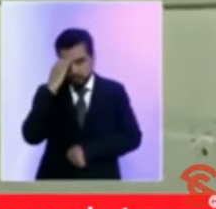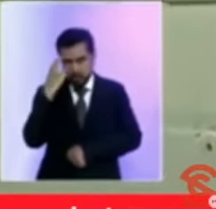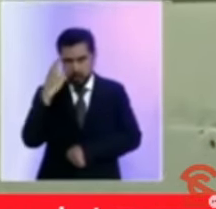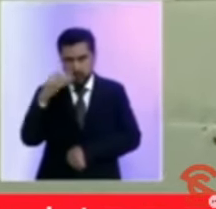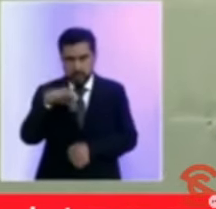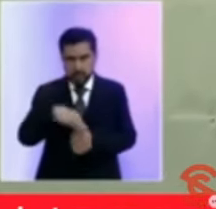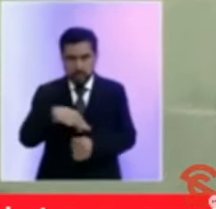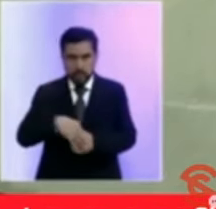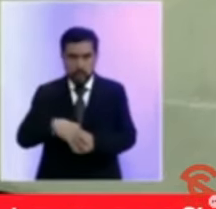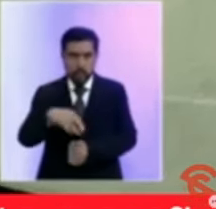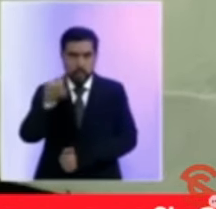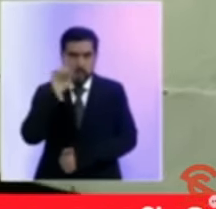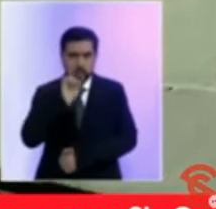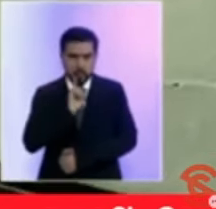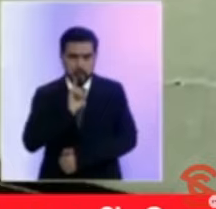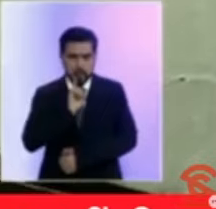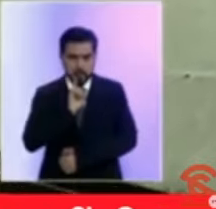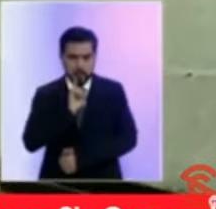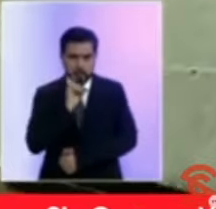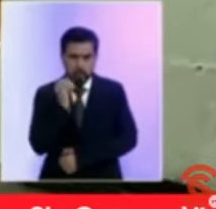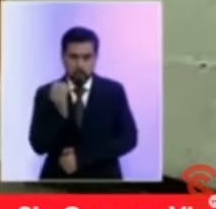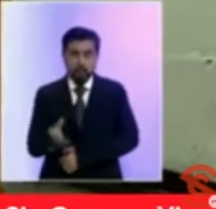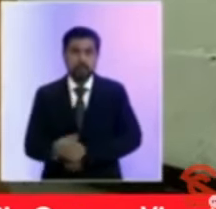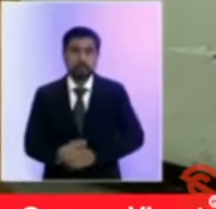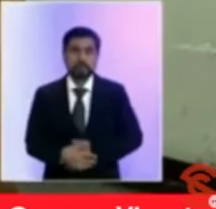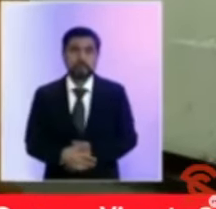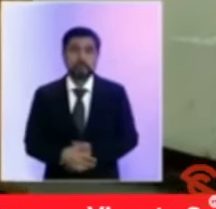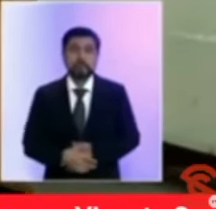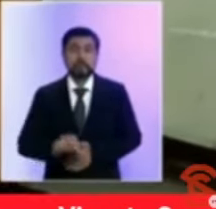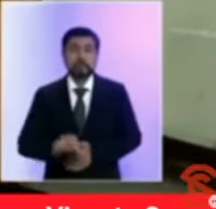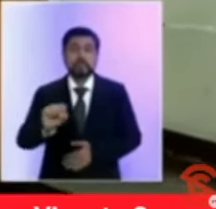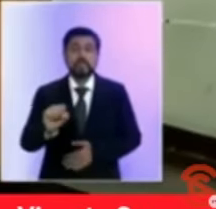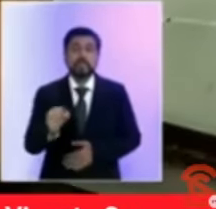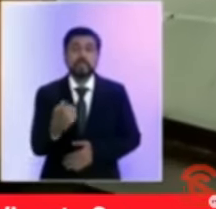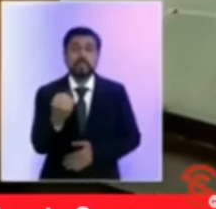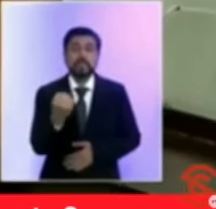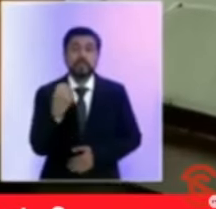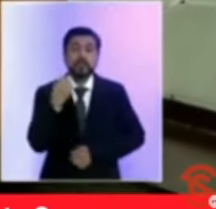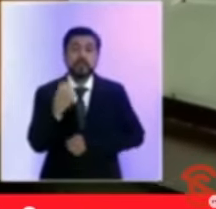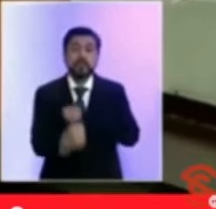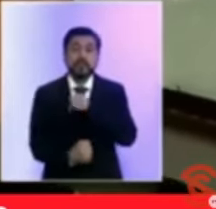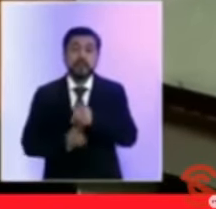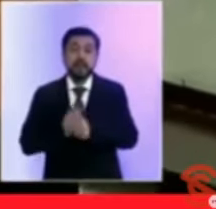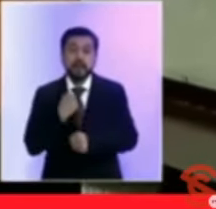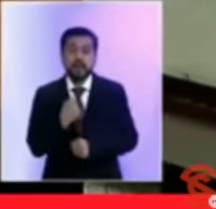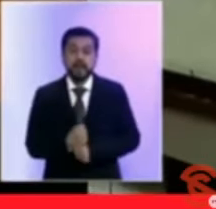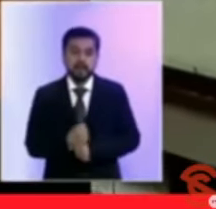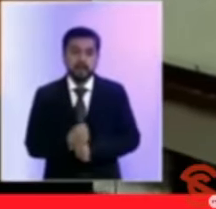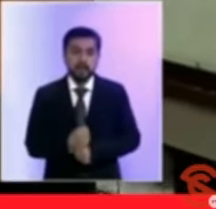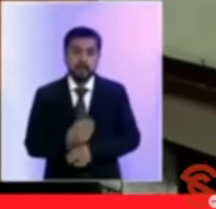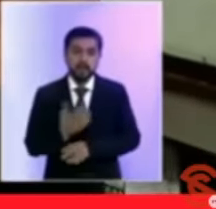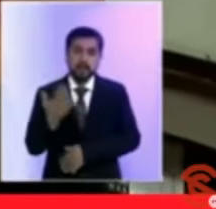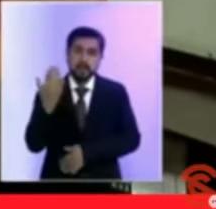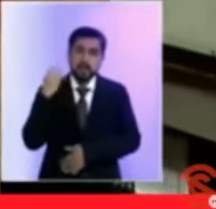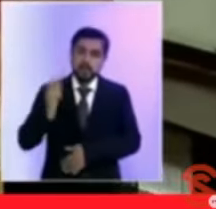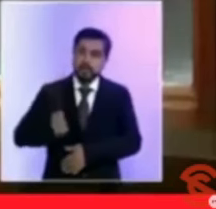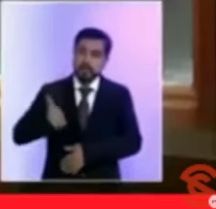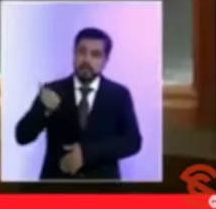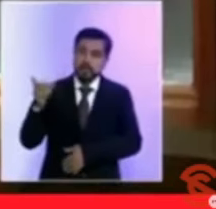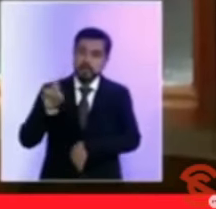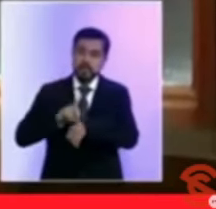del voto para las mujeres 69 años desde que lo hicieron por primera